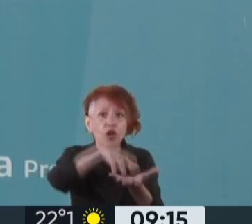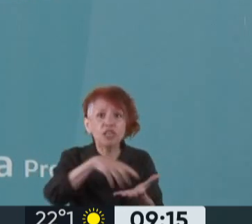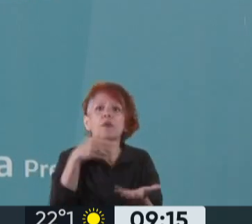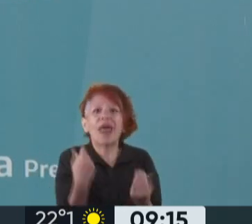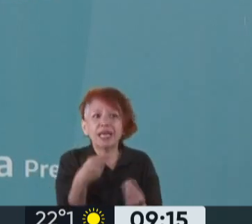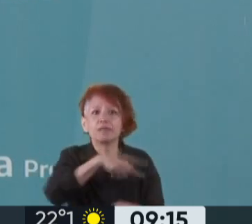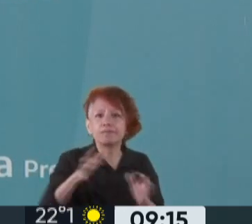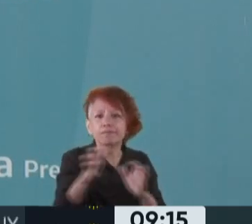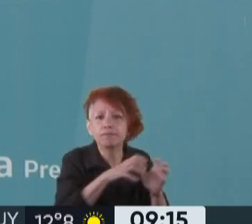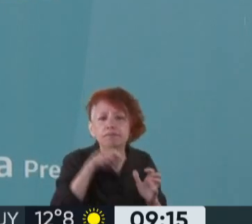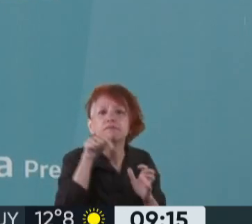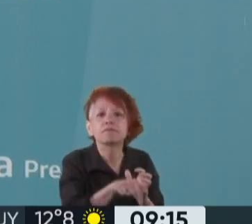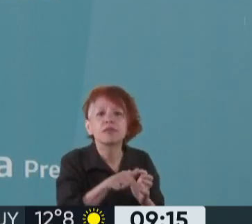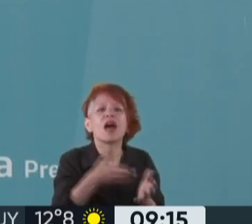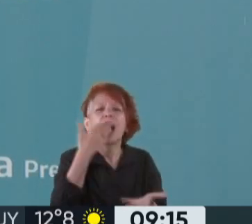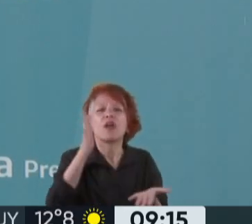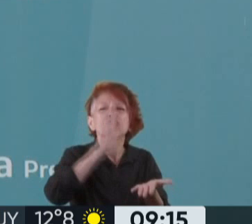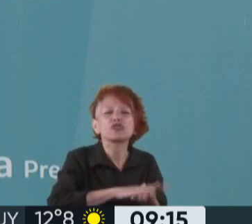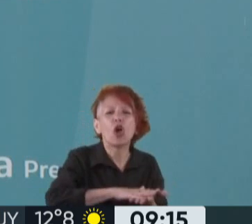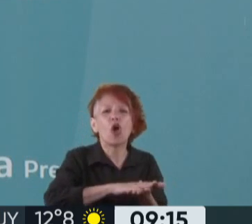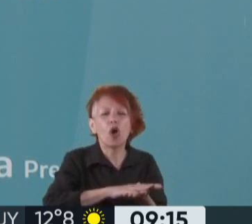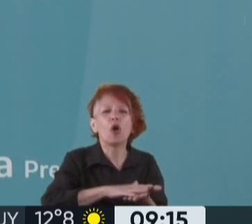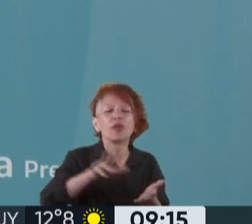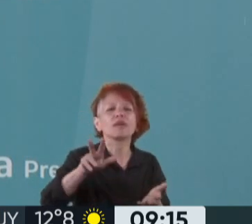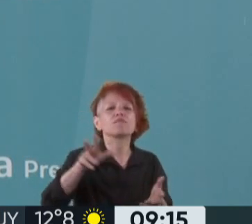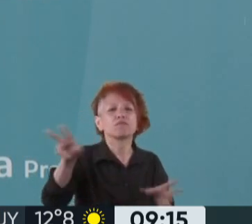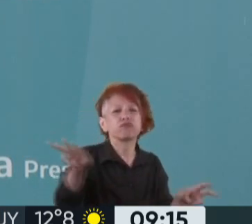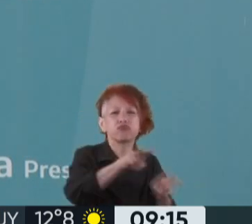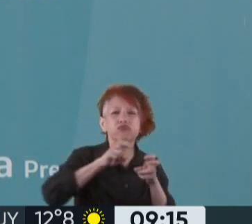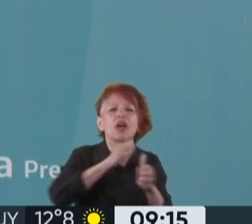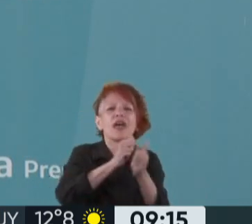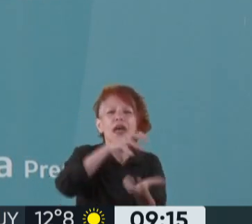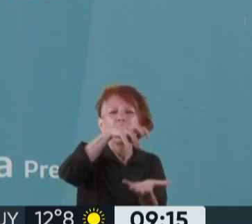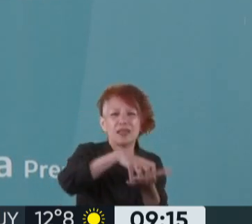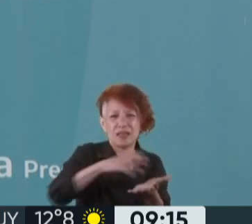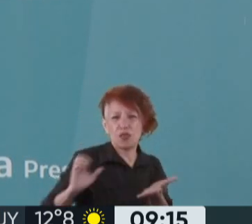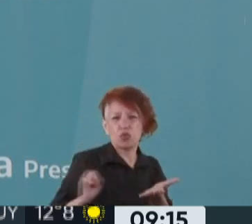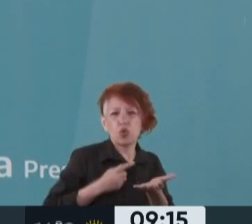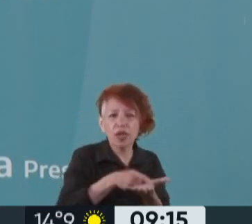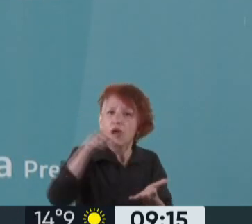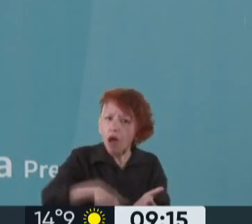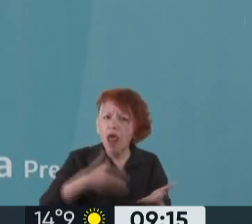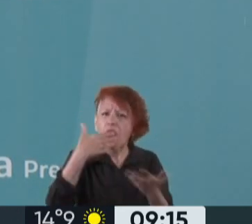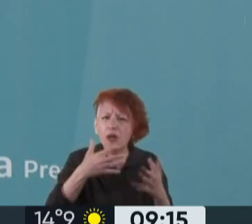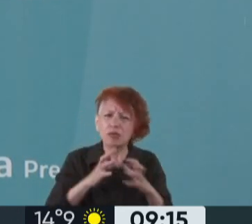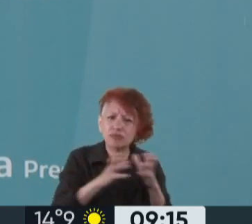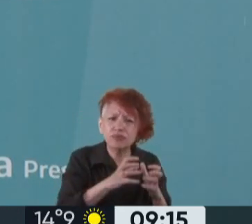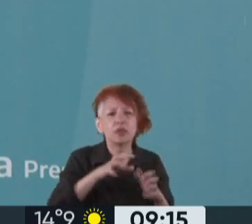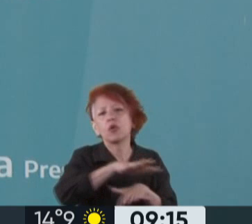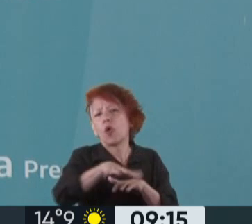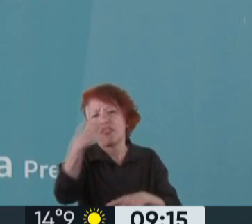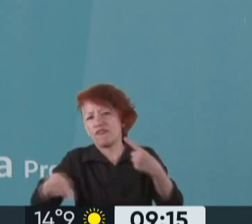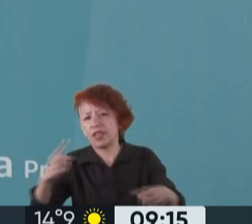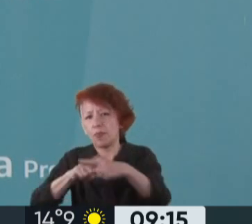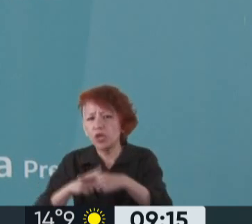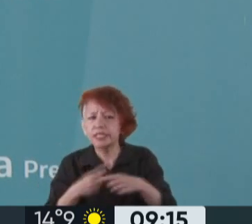grava el excedente de la renta y de la ganancia que han tenido los empresarios en este momento en el que se discute mucho desde diferentes espacios